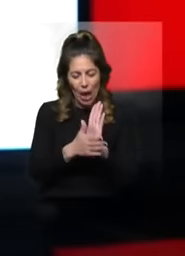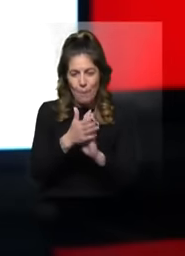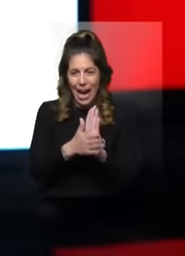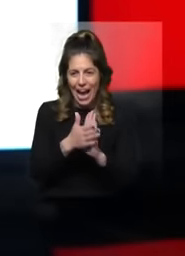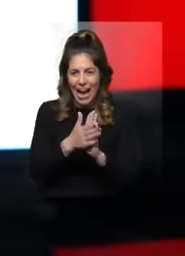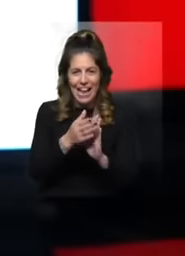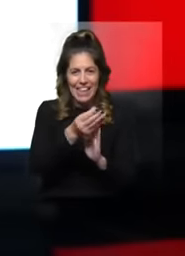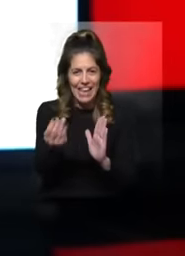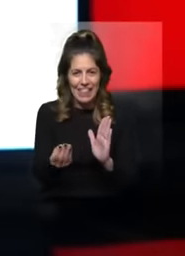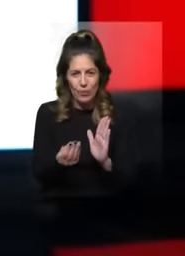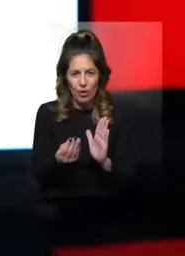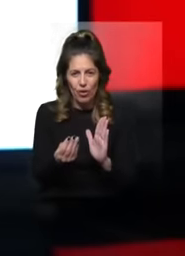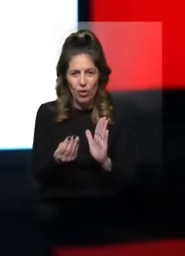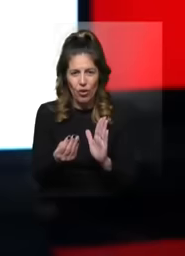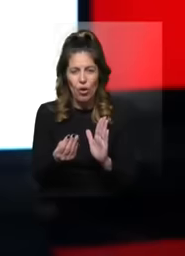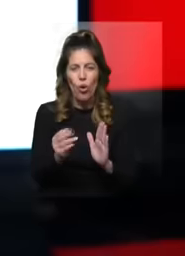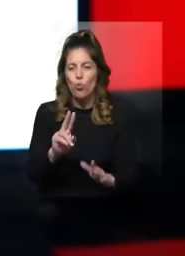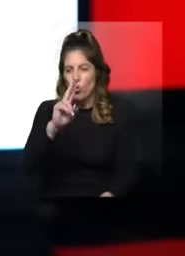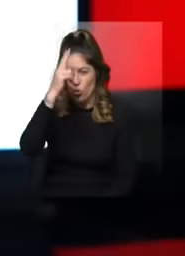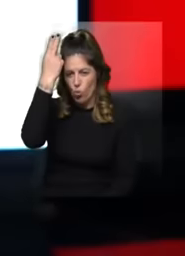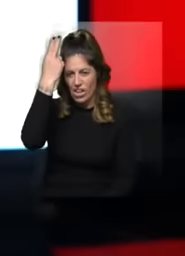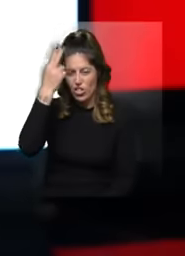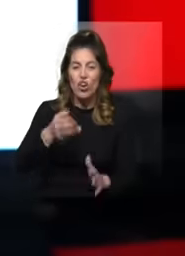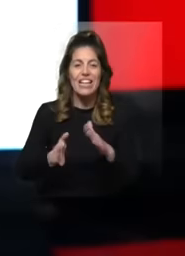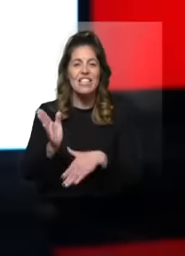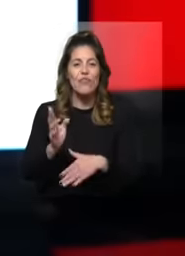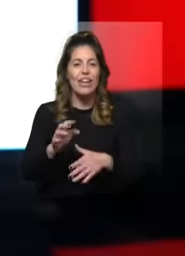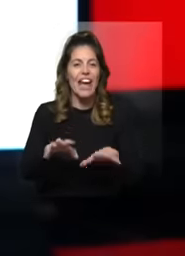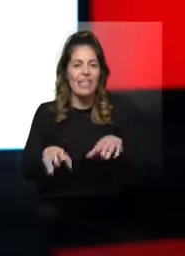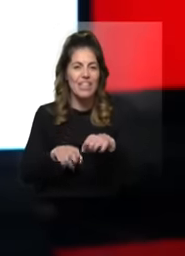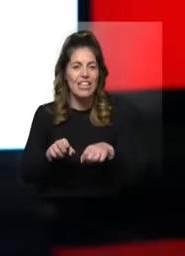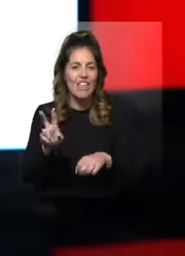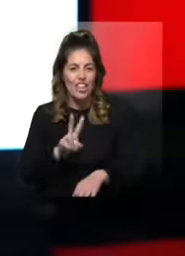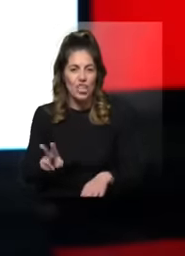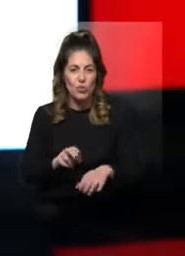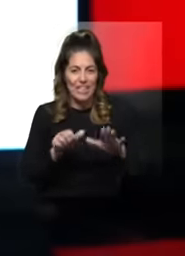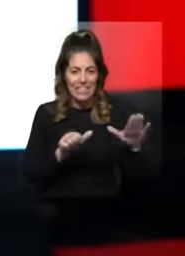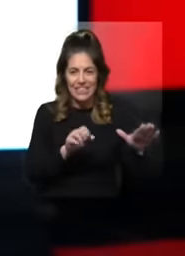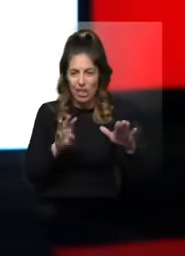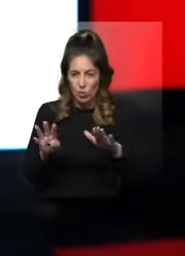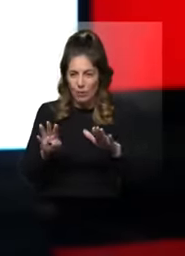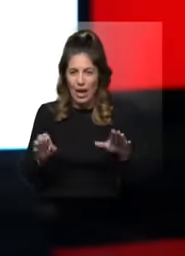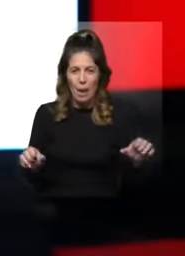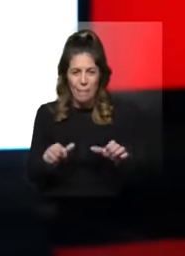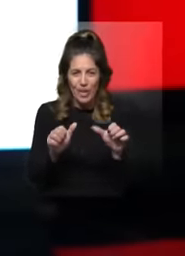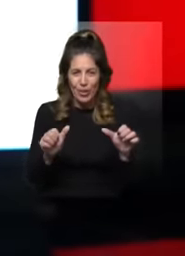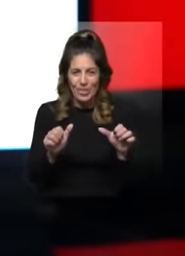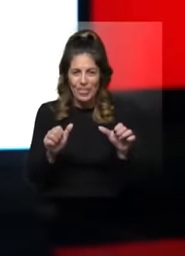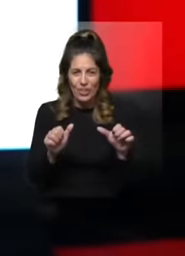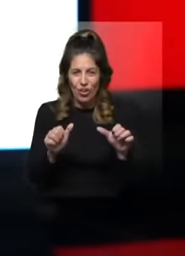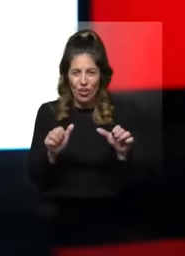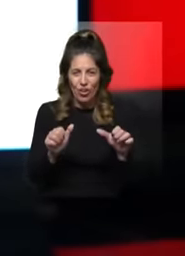dibujó Alberto Monteagudo, que es un uruguayo, que se fue a vivir a Venezuela en el 69, pero hizo ya el muñequito ahí abajo de la silla,